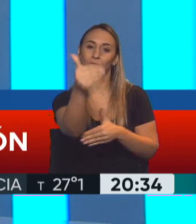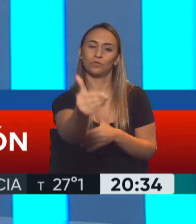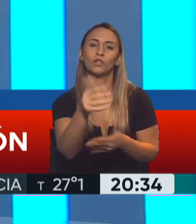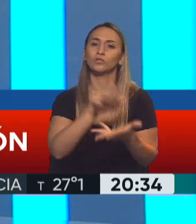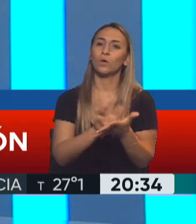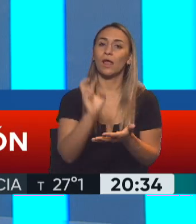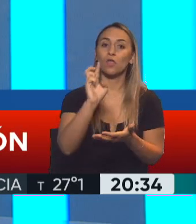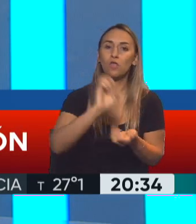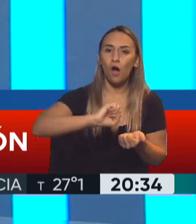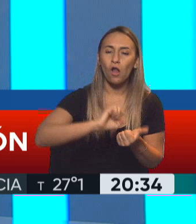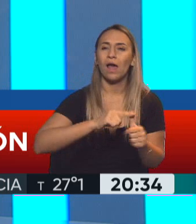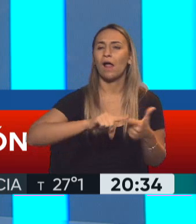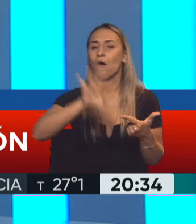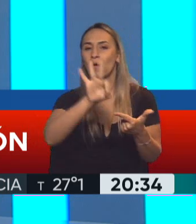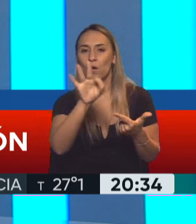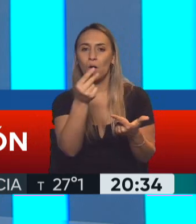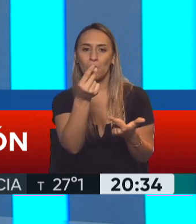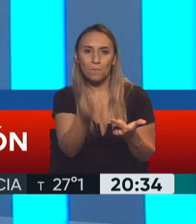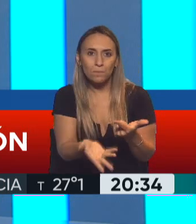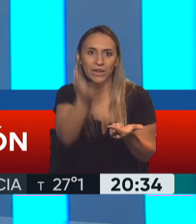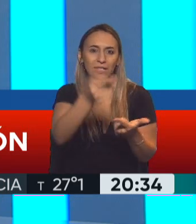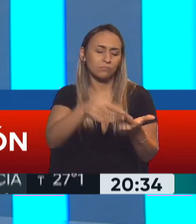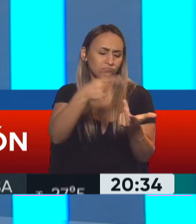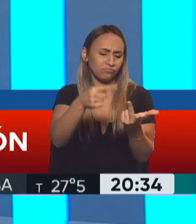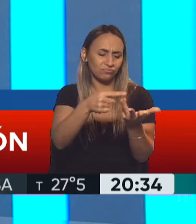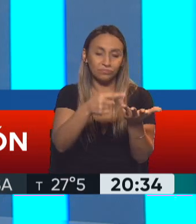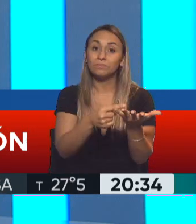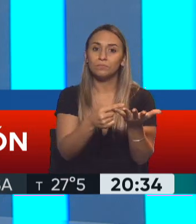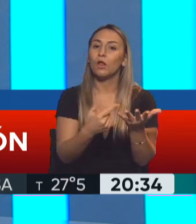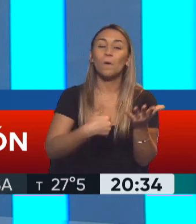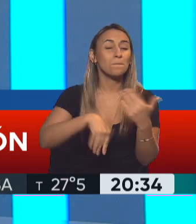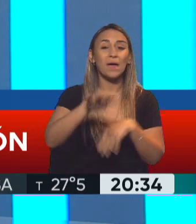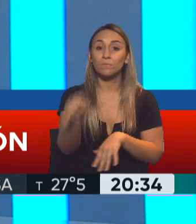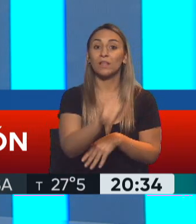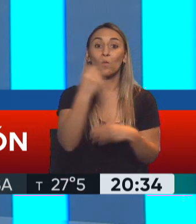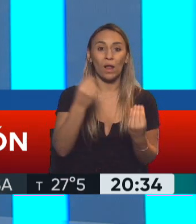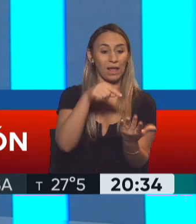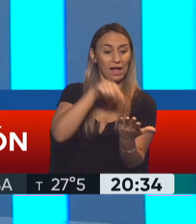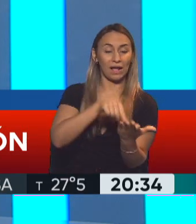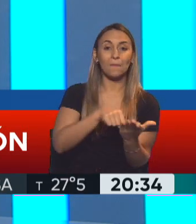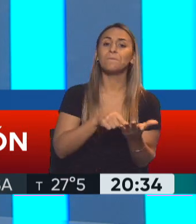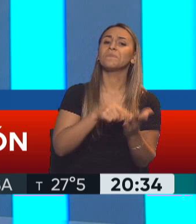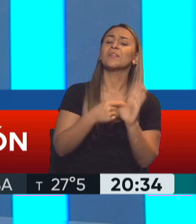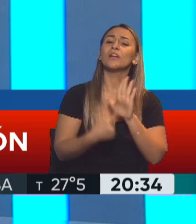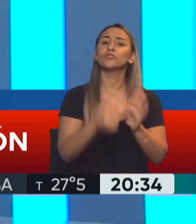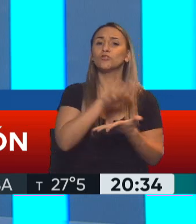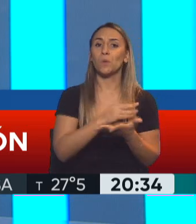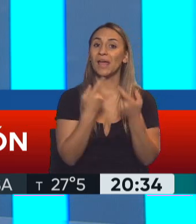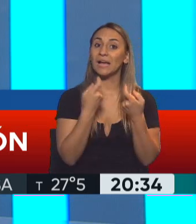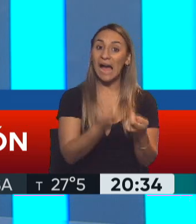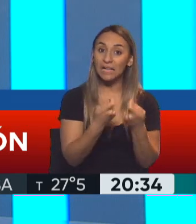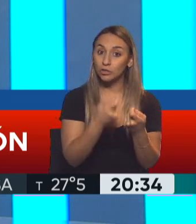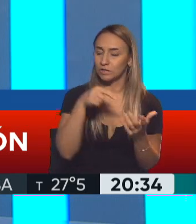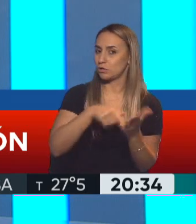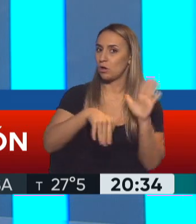cambio lo que se mira pero también lo más sustancial del presupuesto yo diría que es la autorización de gastos no que es la parte más importante del presupuesto